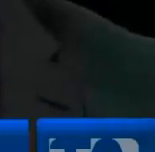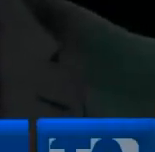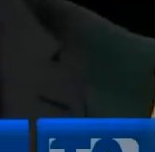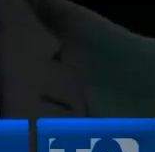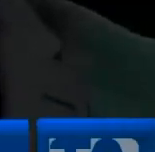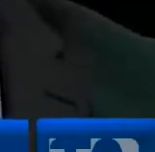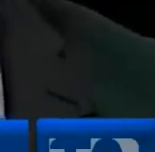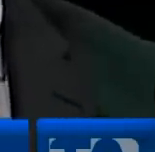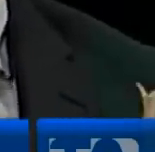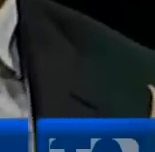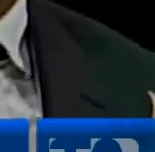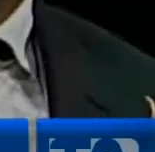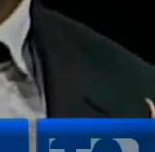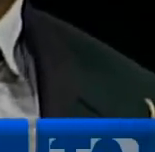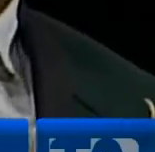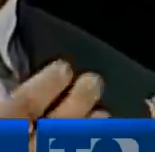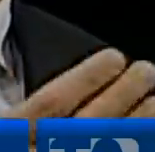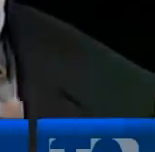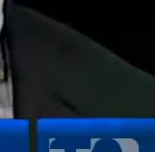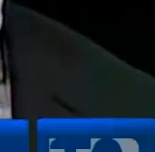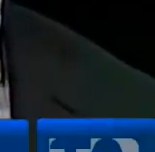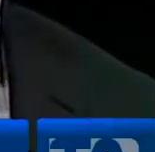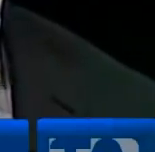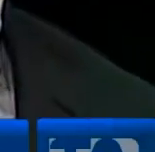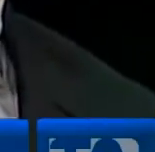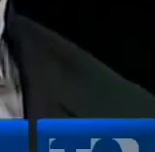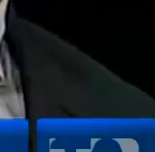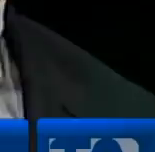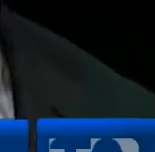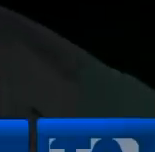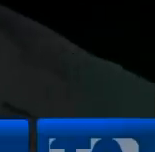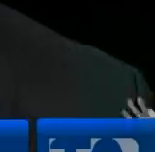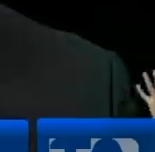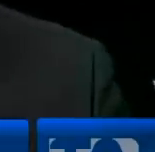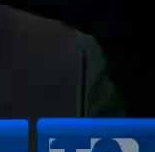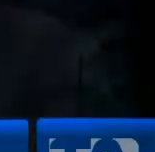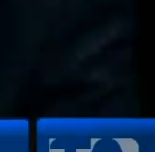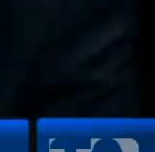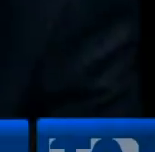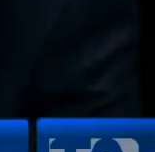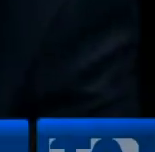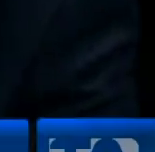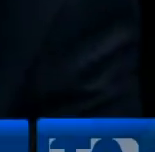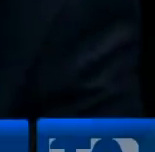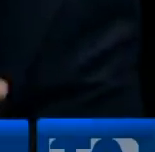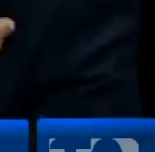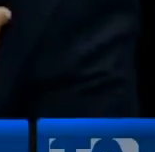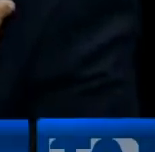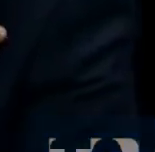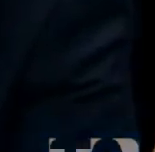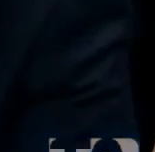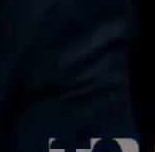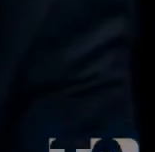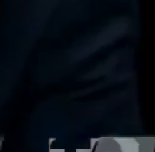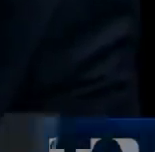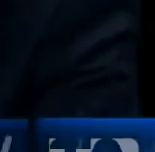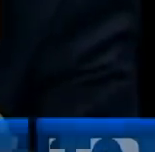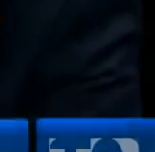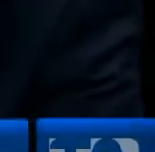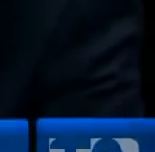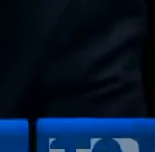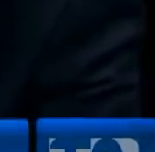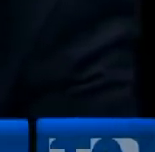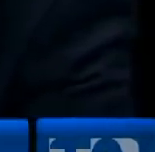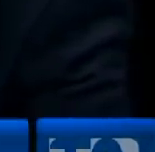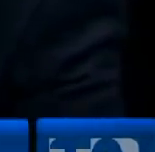tenemos, para poderlos destinar de mejor forma a quienes más lo necesitan. Nos podemos sentar y buscar en la realidad cuál es